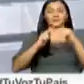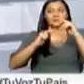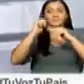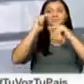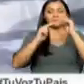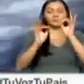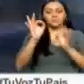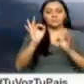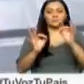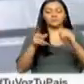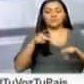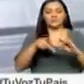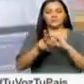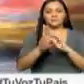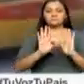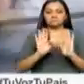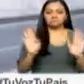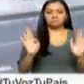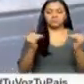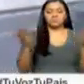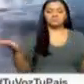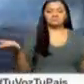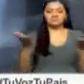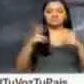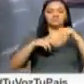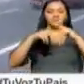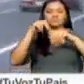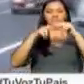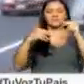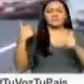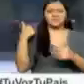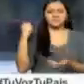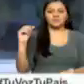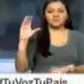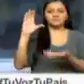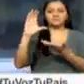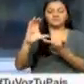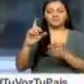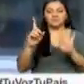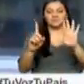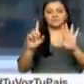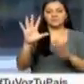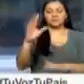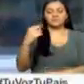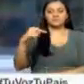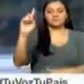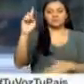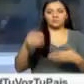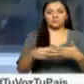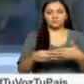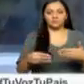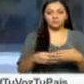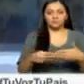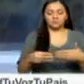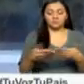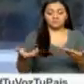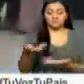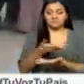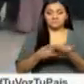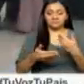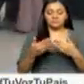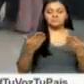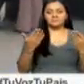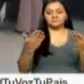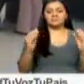Quito fue inaugurado. Esta flamante infraestructura tuvo una inversión de 65 millones de dólares y se considera como la obra